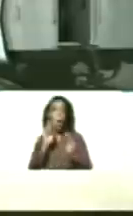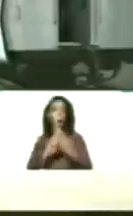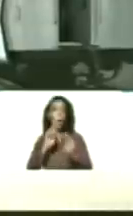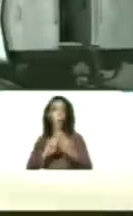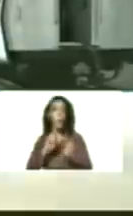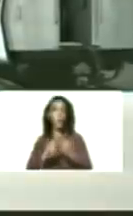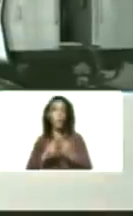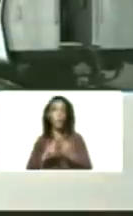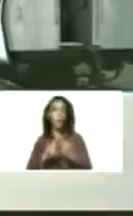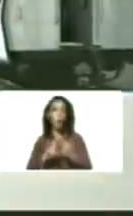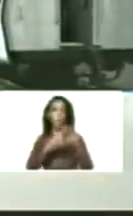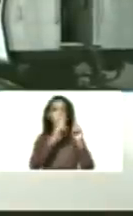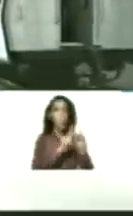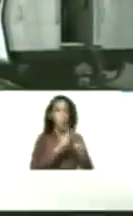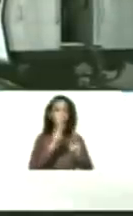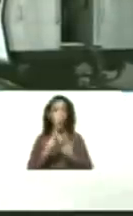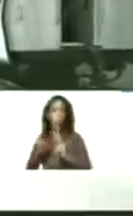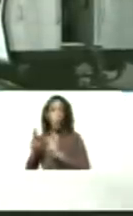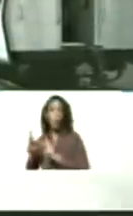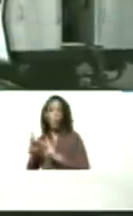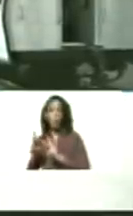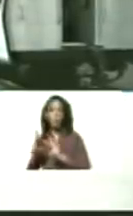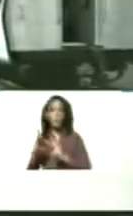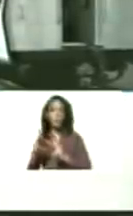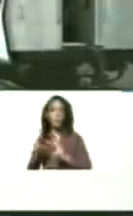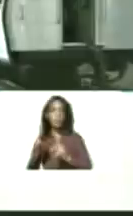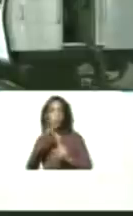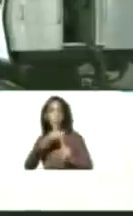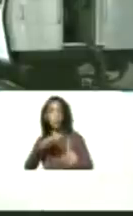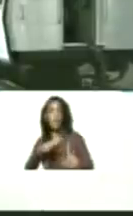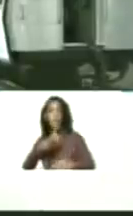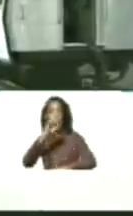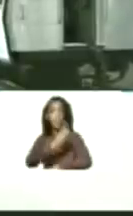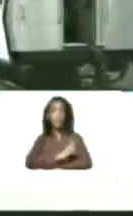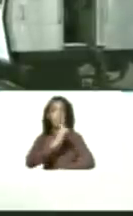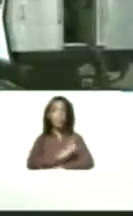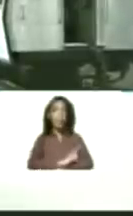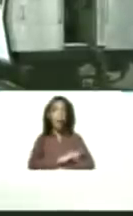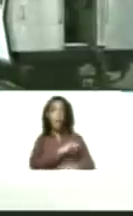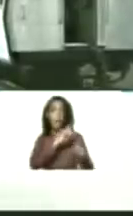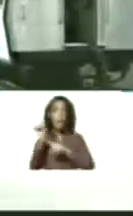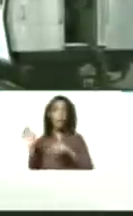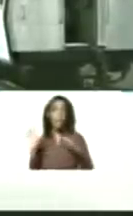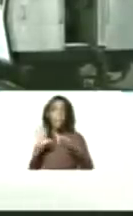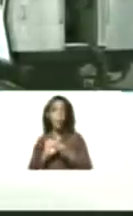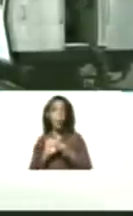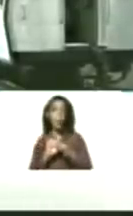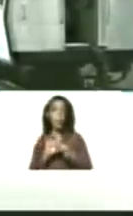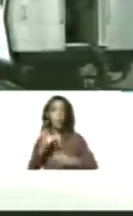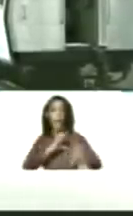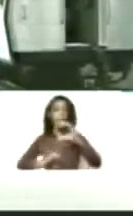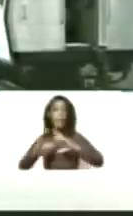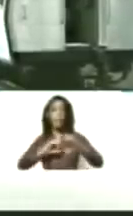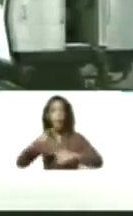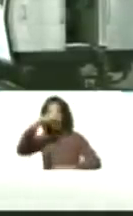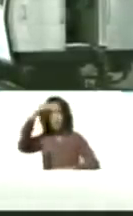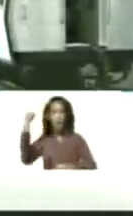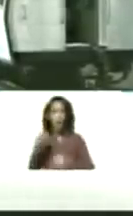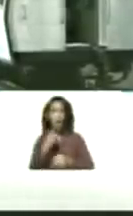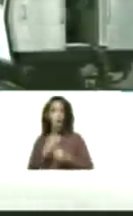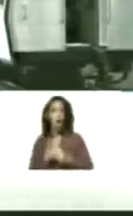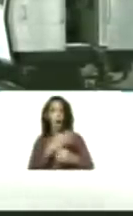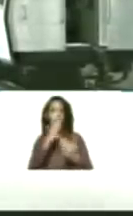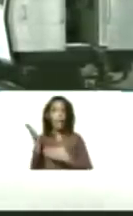conocimiento, organización, mística, disciplina. Y esa alianza científico-obrera es